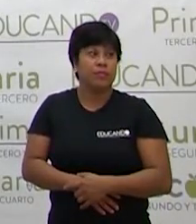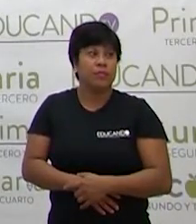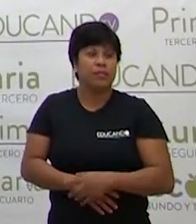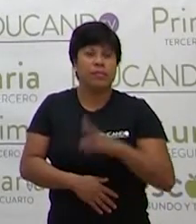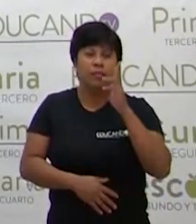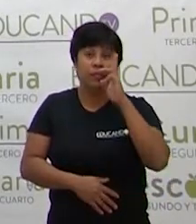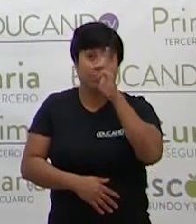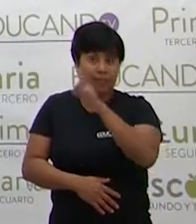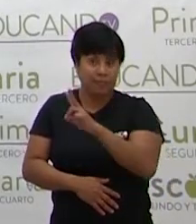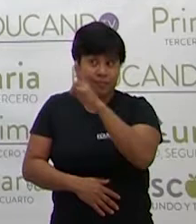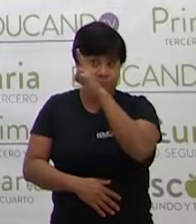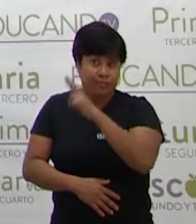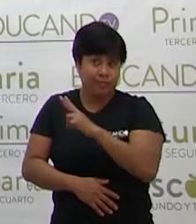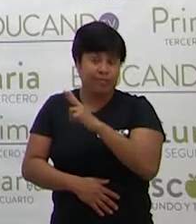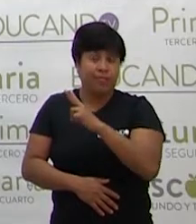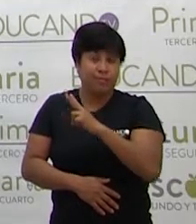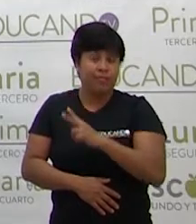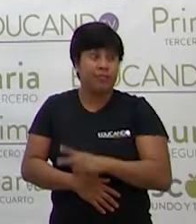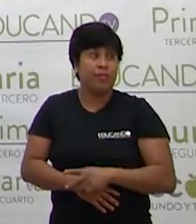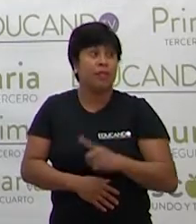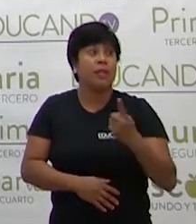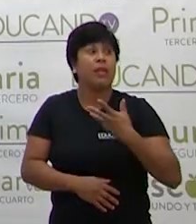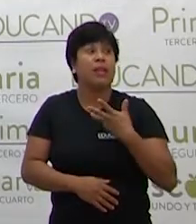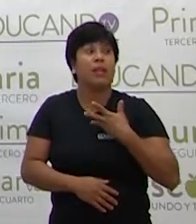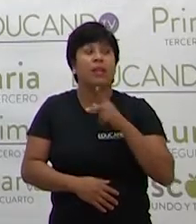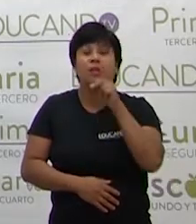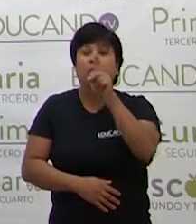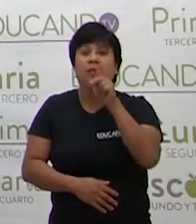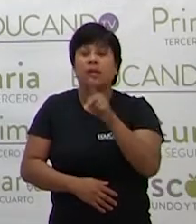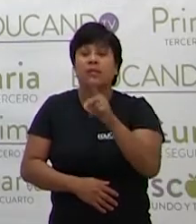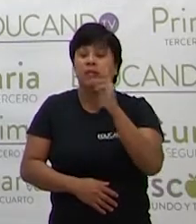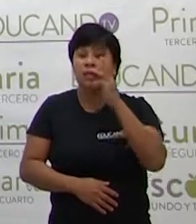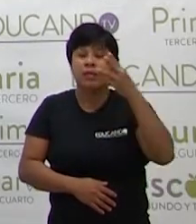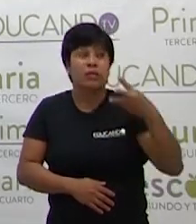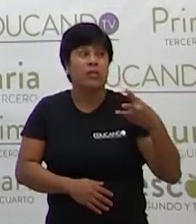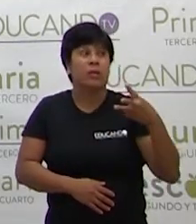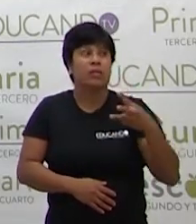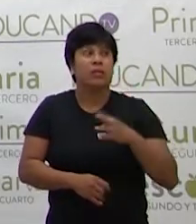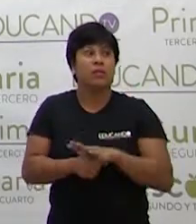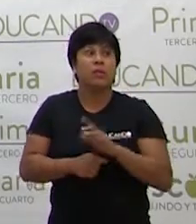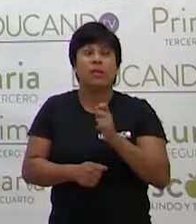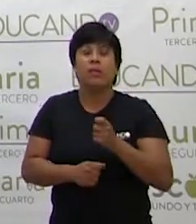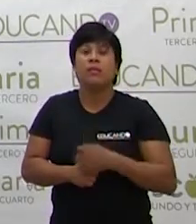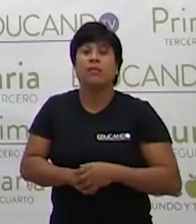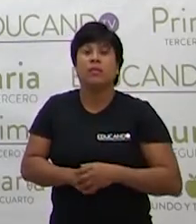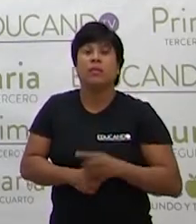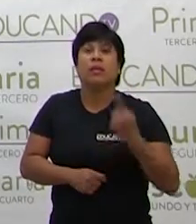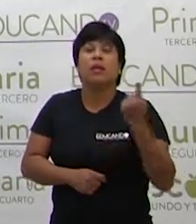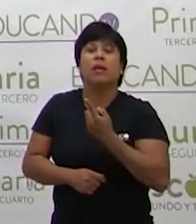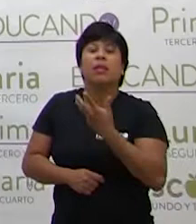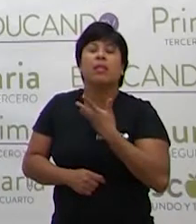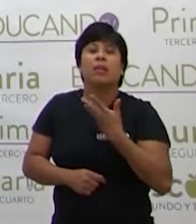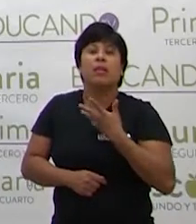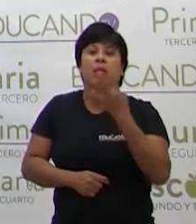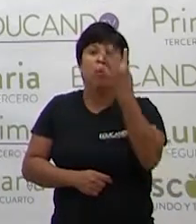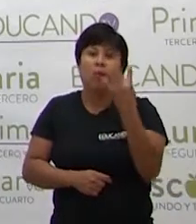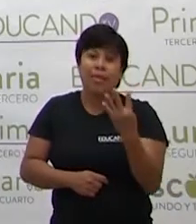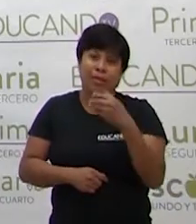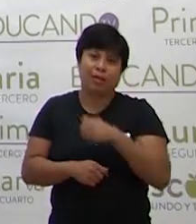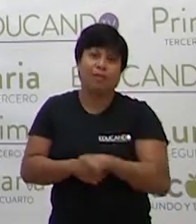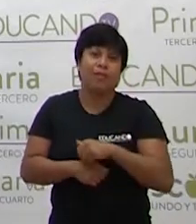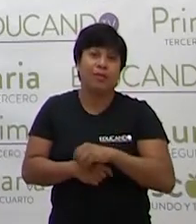observa estos. ¿Qué tienen de parecido estos tres números? Que tienen 4